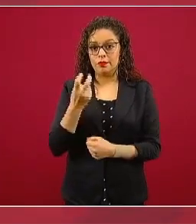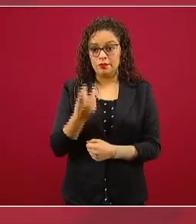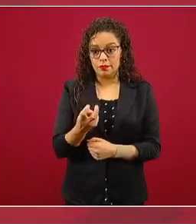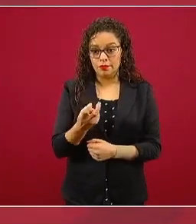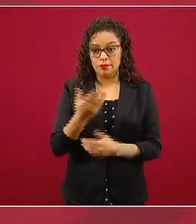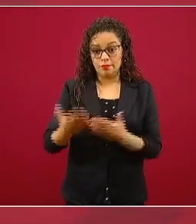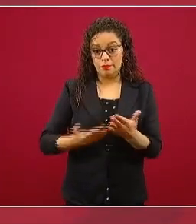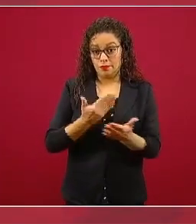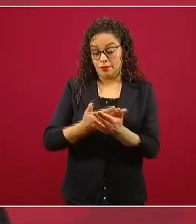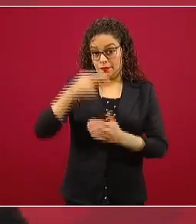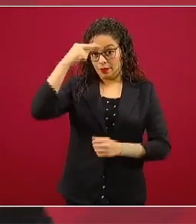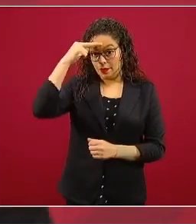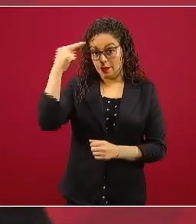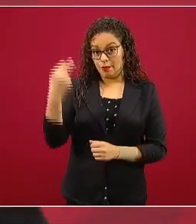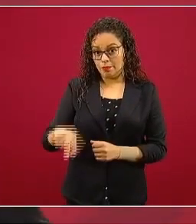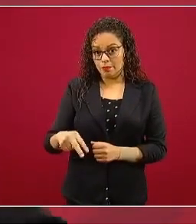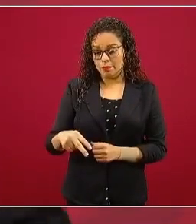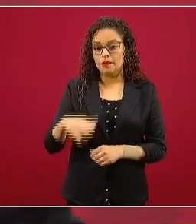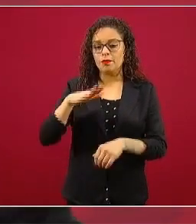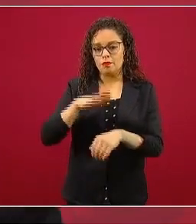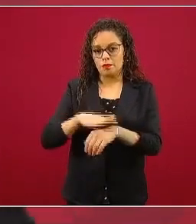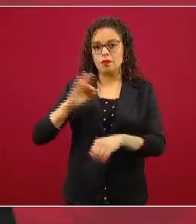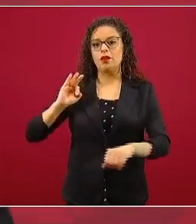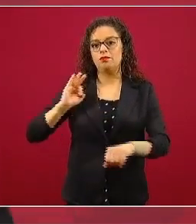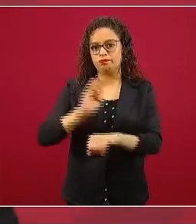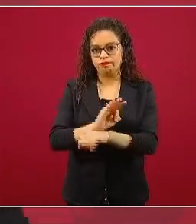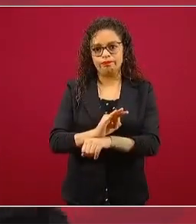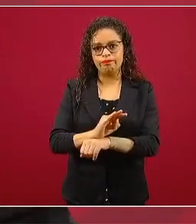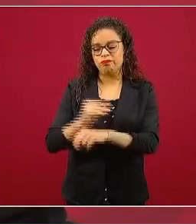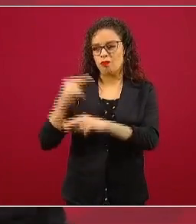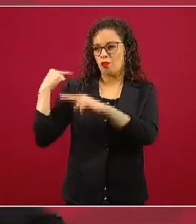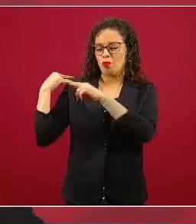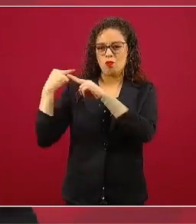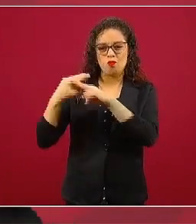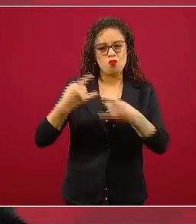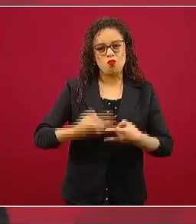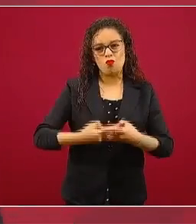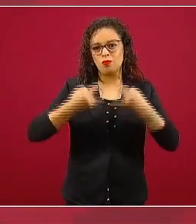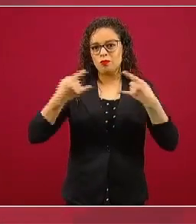haya presentado con más respaldo en la historia en las Naciones Unidas.